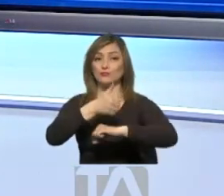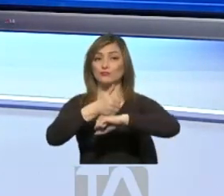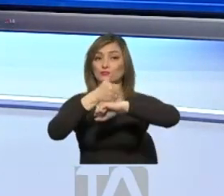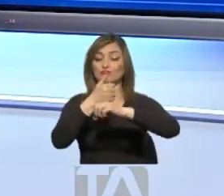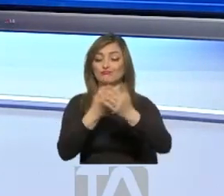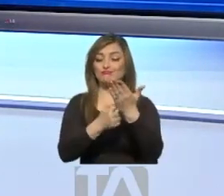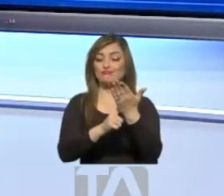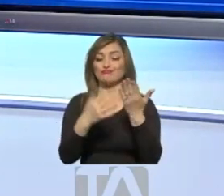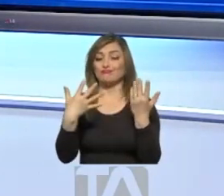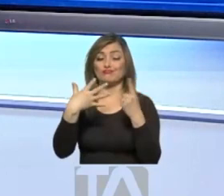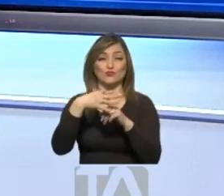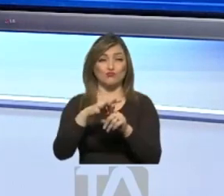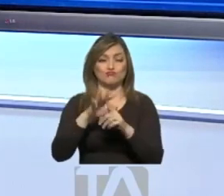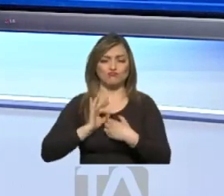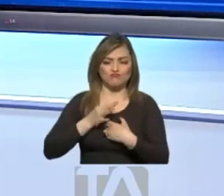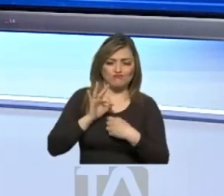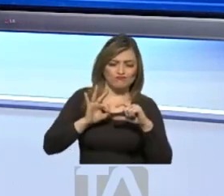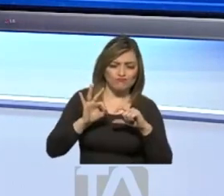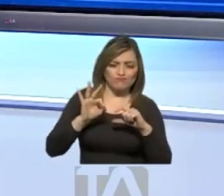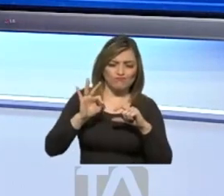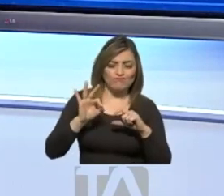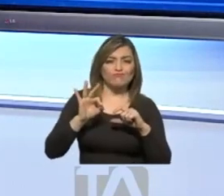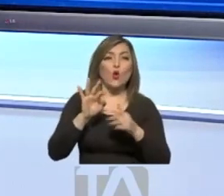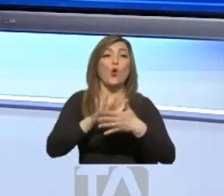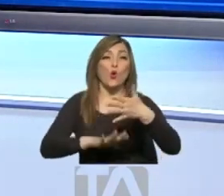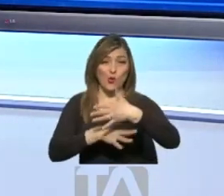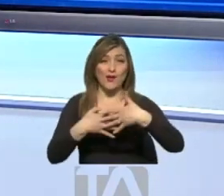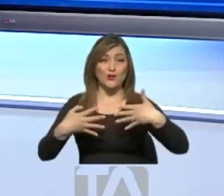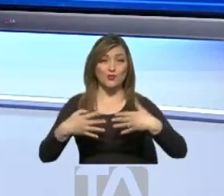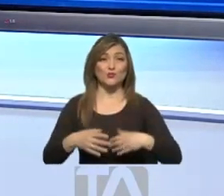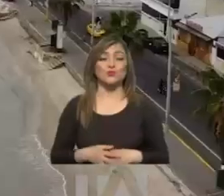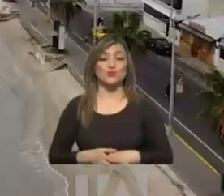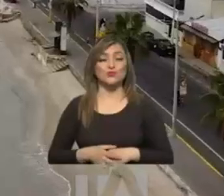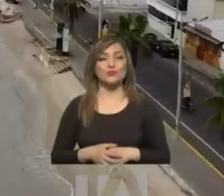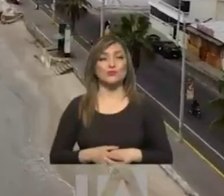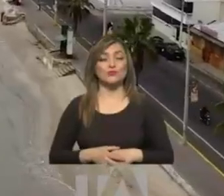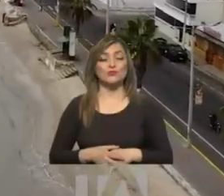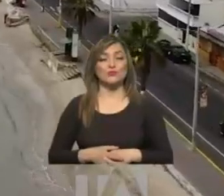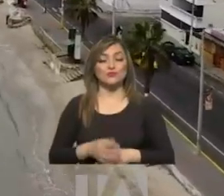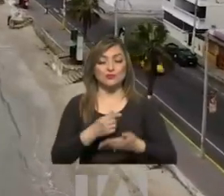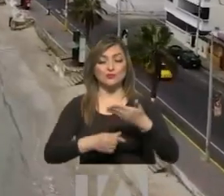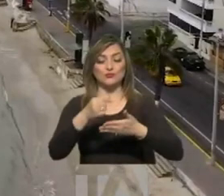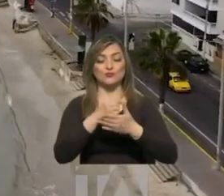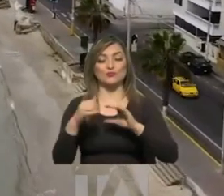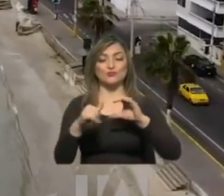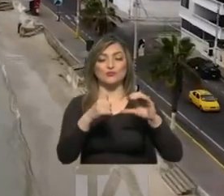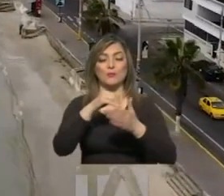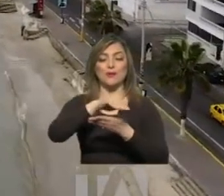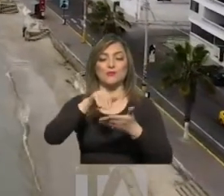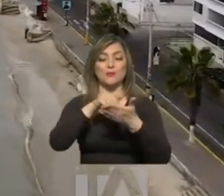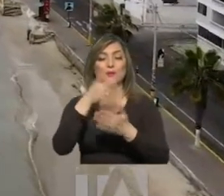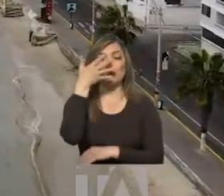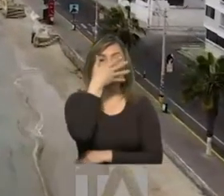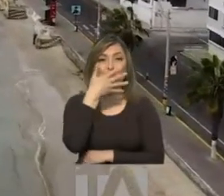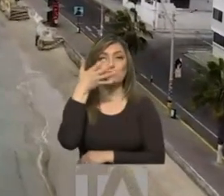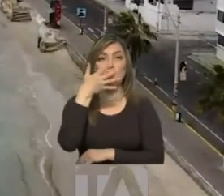autoridades analizaron la situación epidemiológica y establecieron horarios de acceso. En Guaya, Santa Elena, Manabí y Esmeraldas